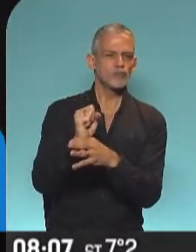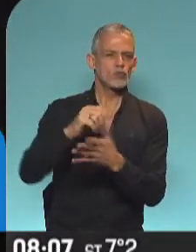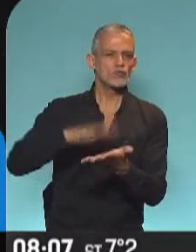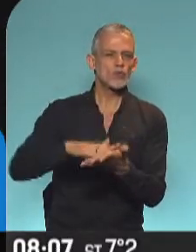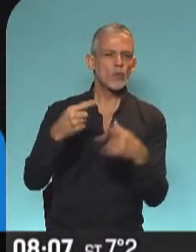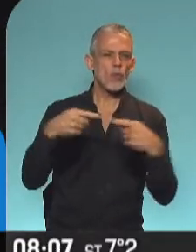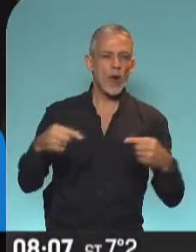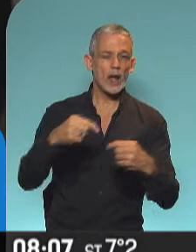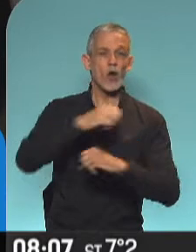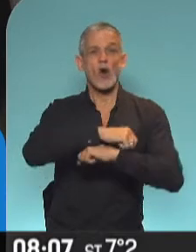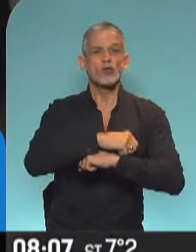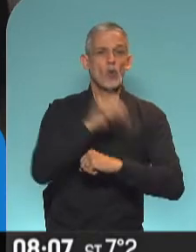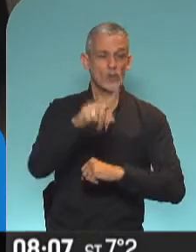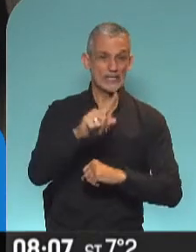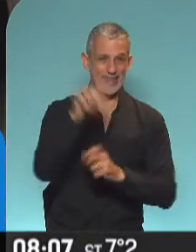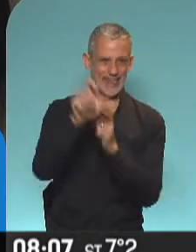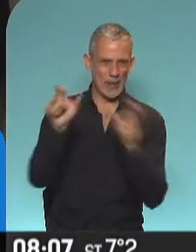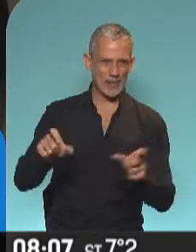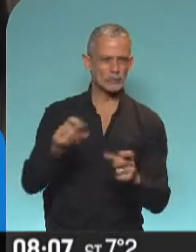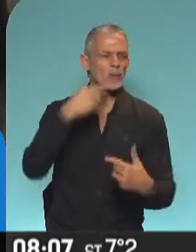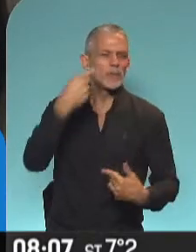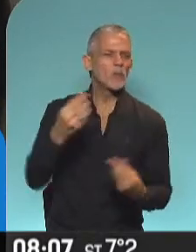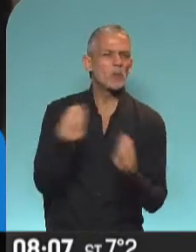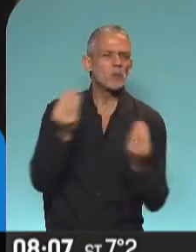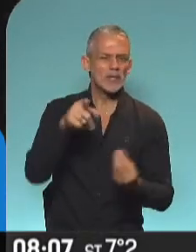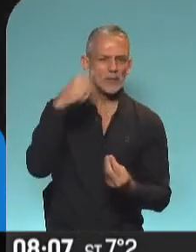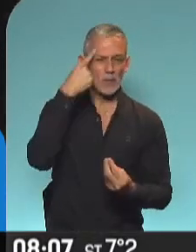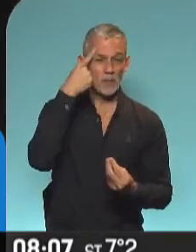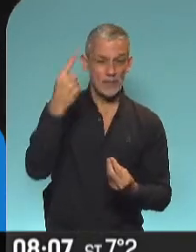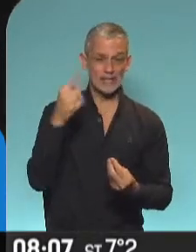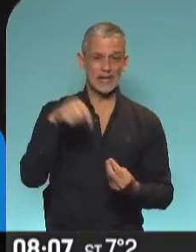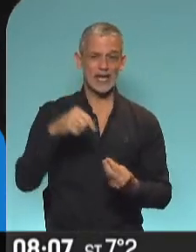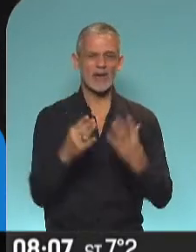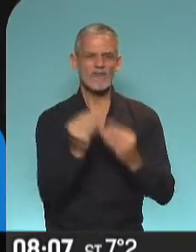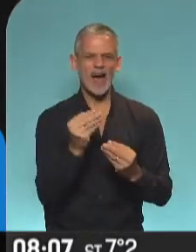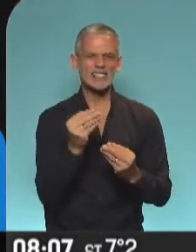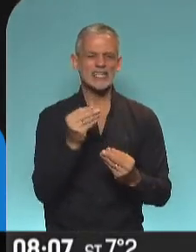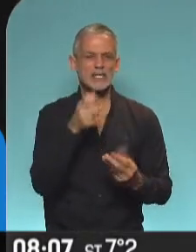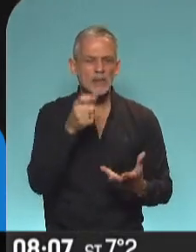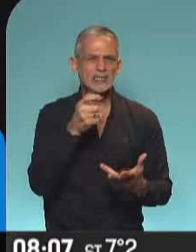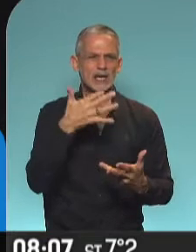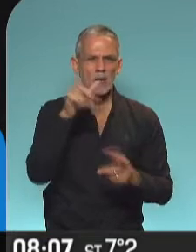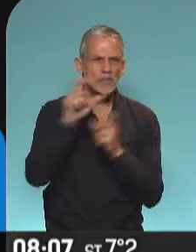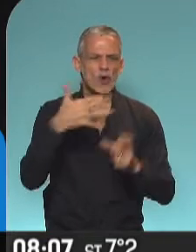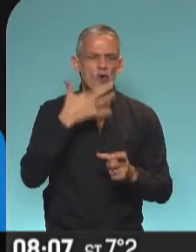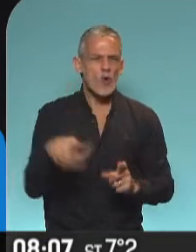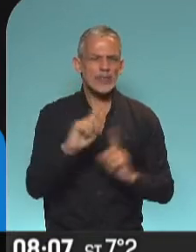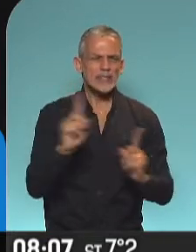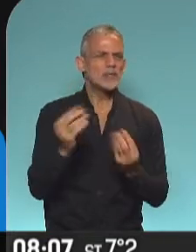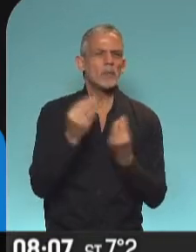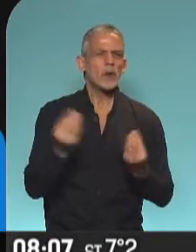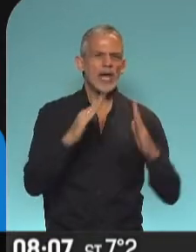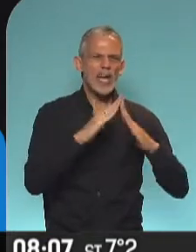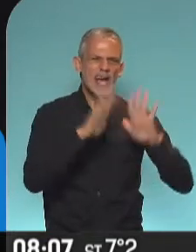puntualmente en las conductas humanas. Doctor, le vamos a preguntar entonces, ¿por qué cree usted que está fallando el mensaje, que la población no puede entender